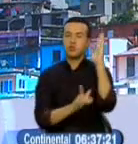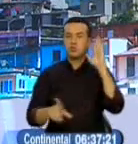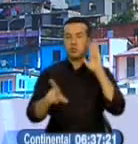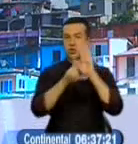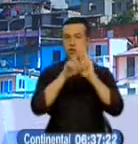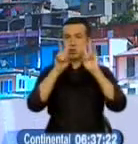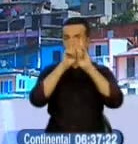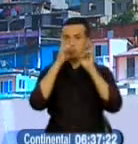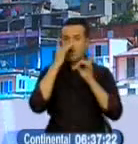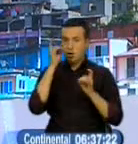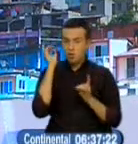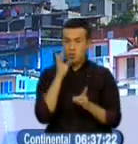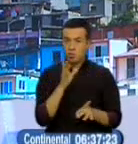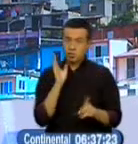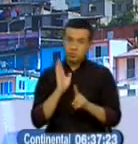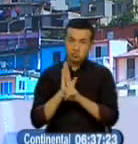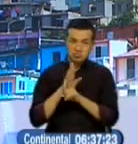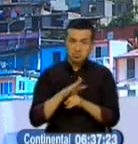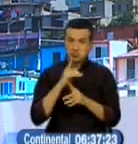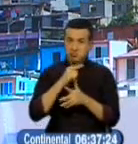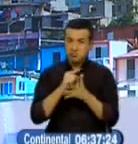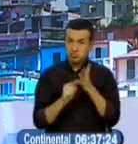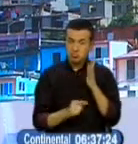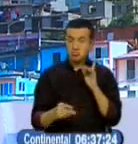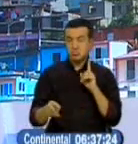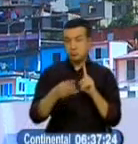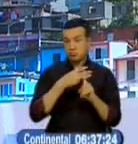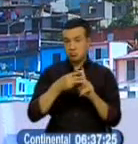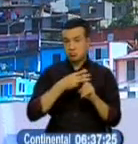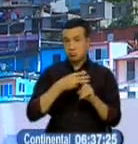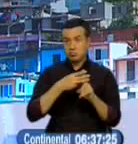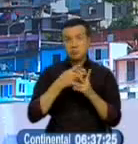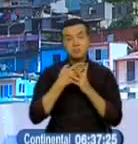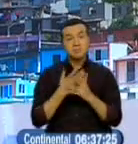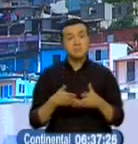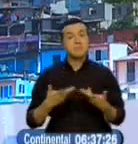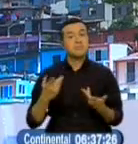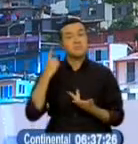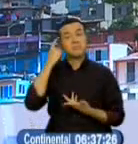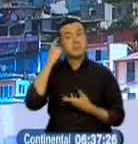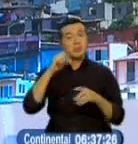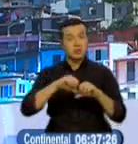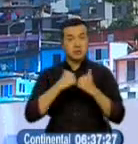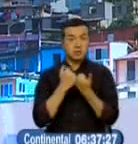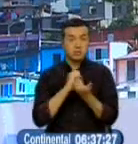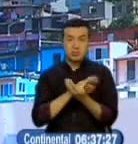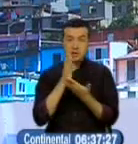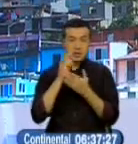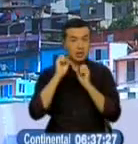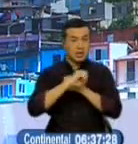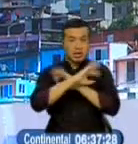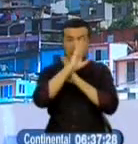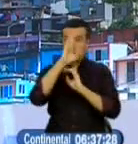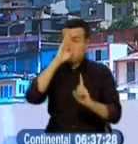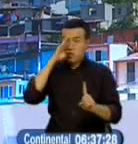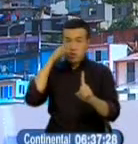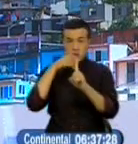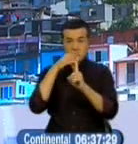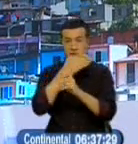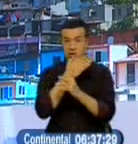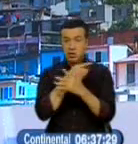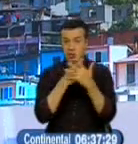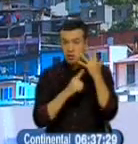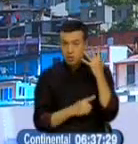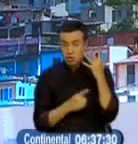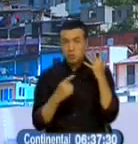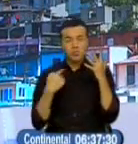los actos de odio y discriminación en redes sociales e Internet, pues a juicio de esta instancia legislativa no están claros los objetivos que busca la ejecución de